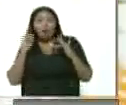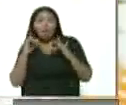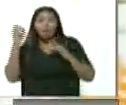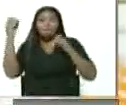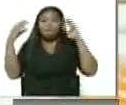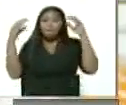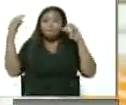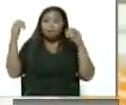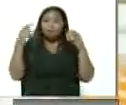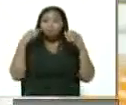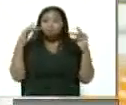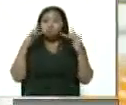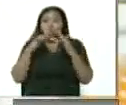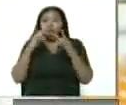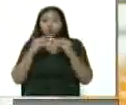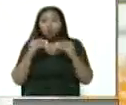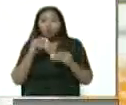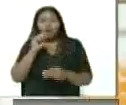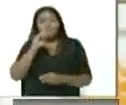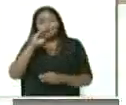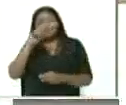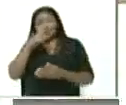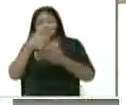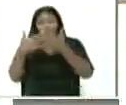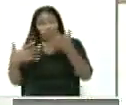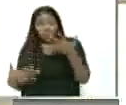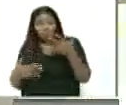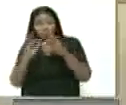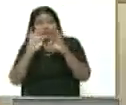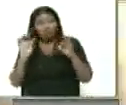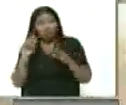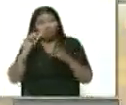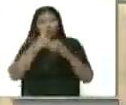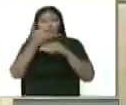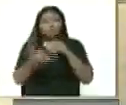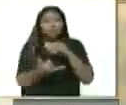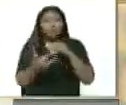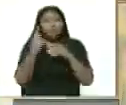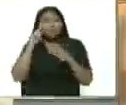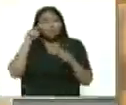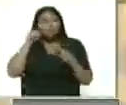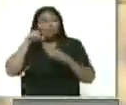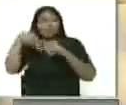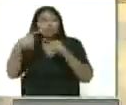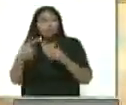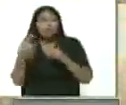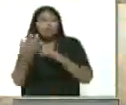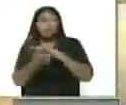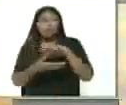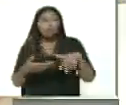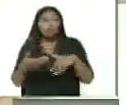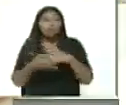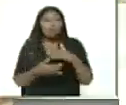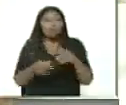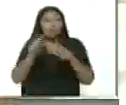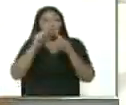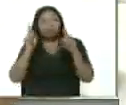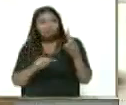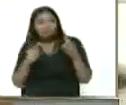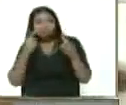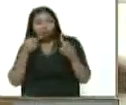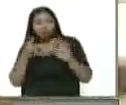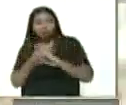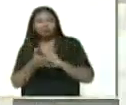por eso hay que la cabeza de esos sueños incluso a la hora de una falla de energía eléctrica bien